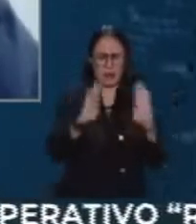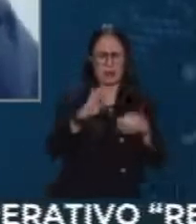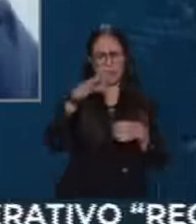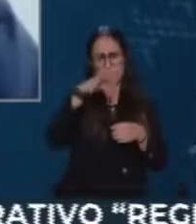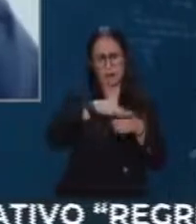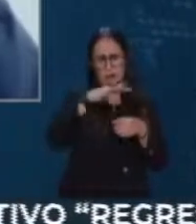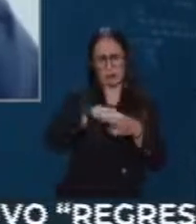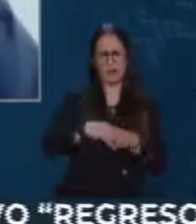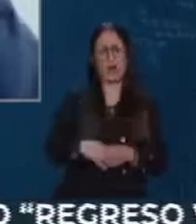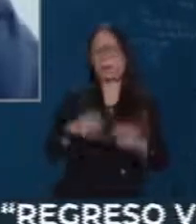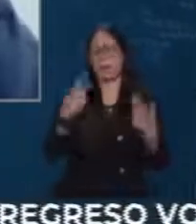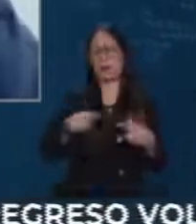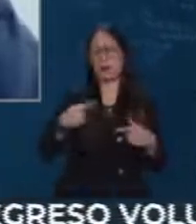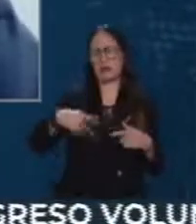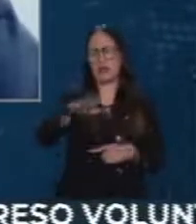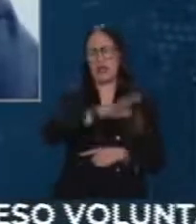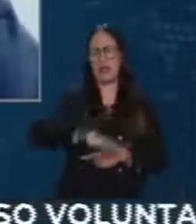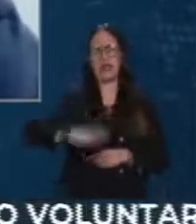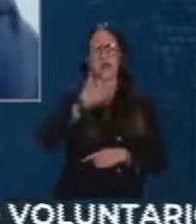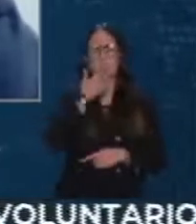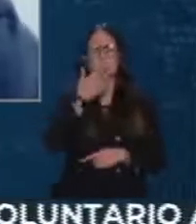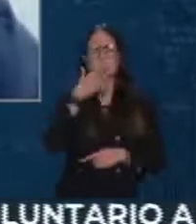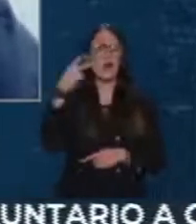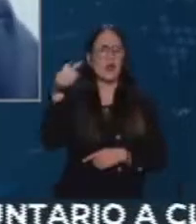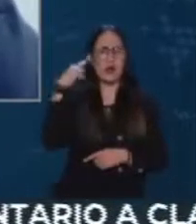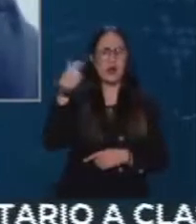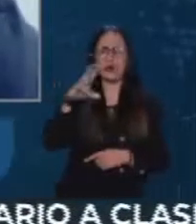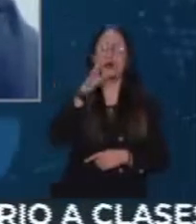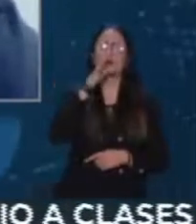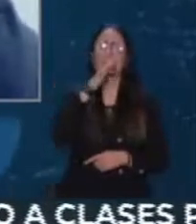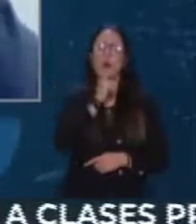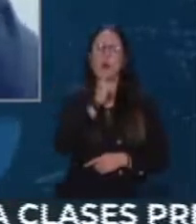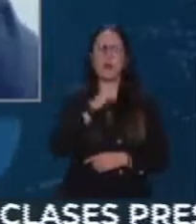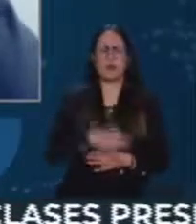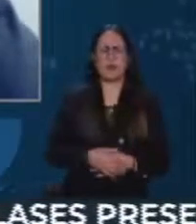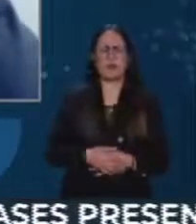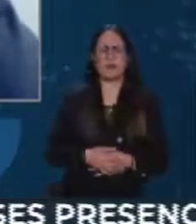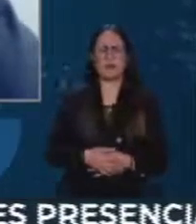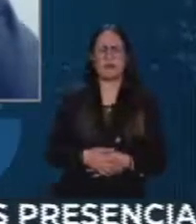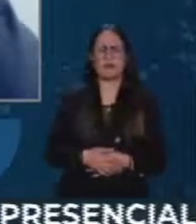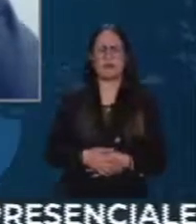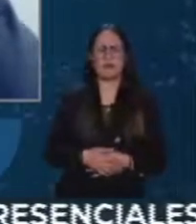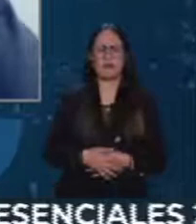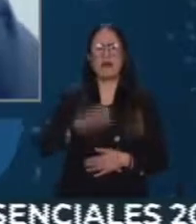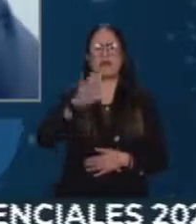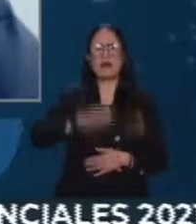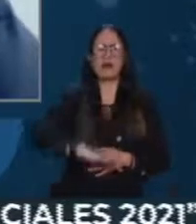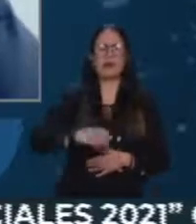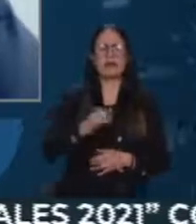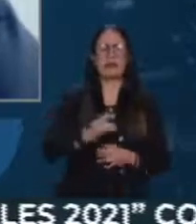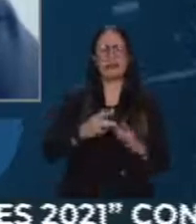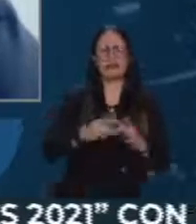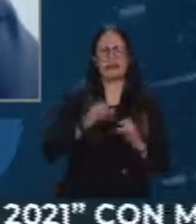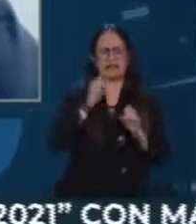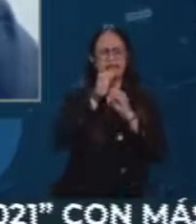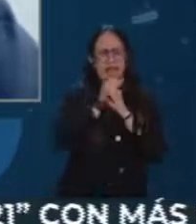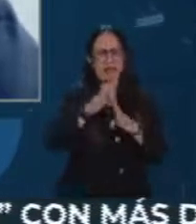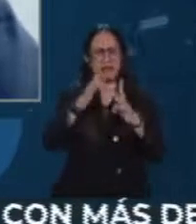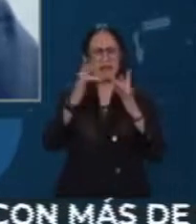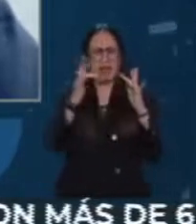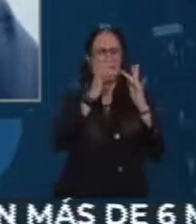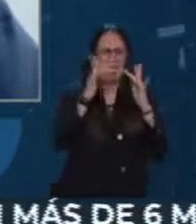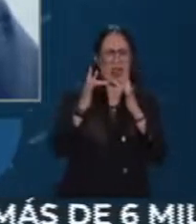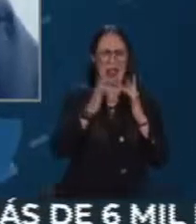por ejemplo, podrían ser de Sonora, de Veracruz, de otros estados. Hubo una especie de teléfono descompuesto, una especie